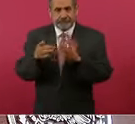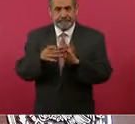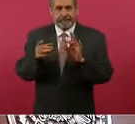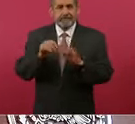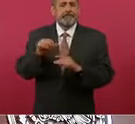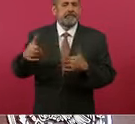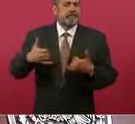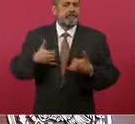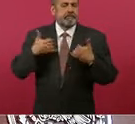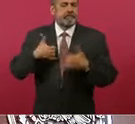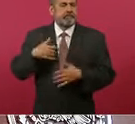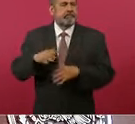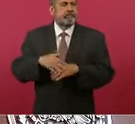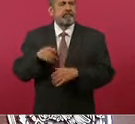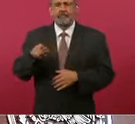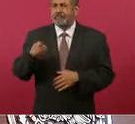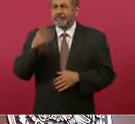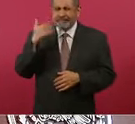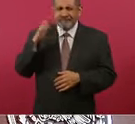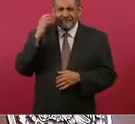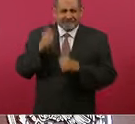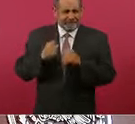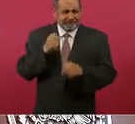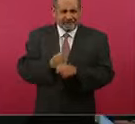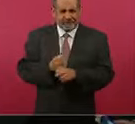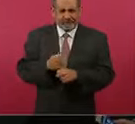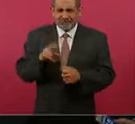porque esto fue en el